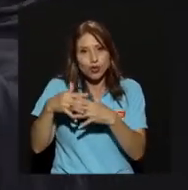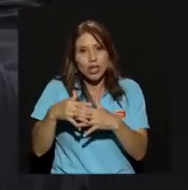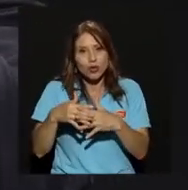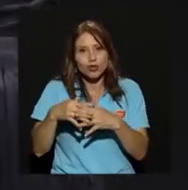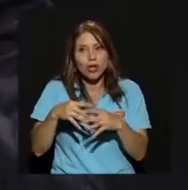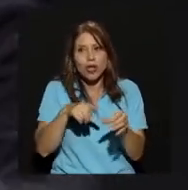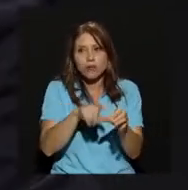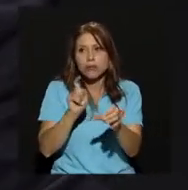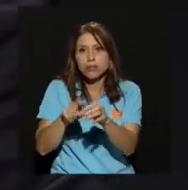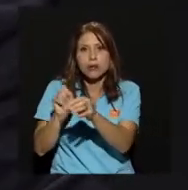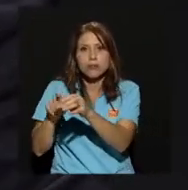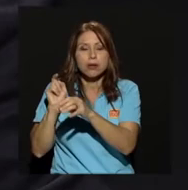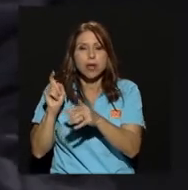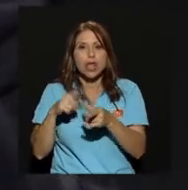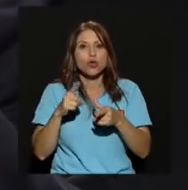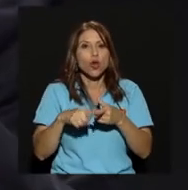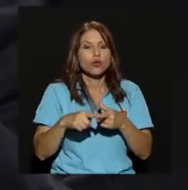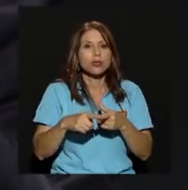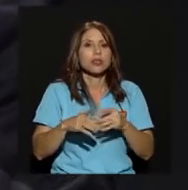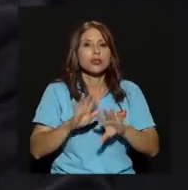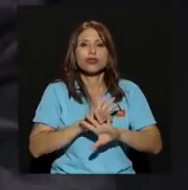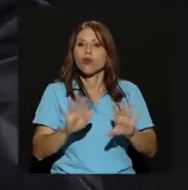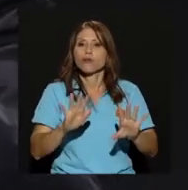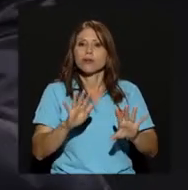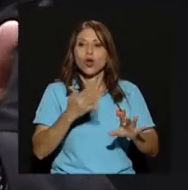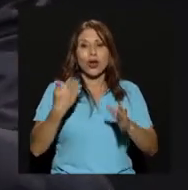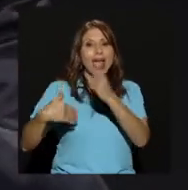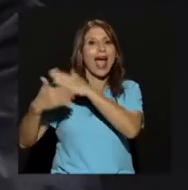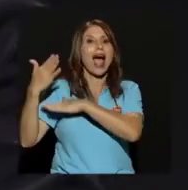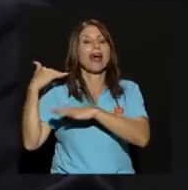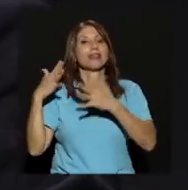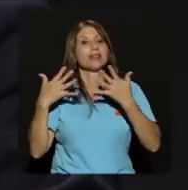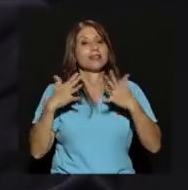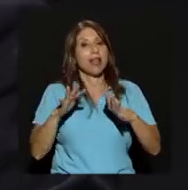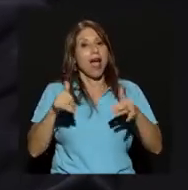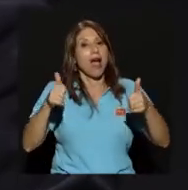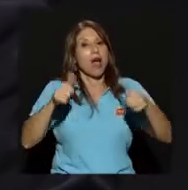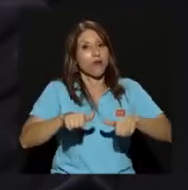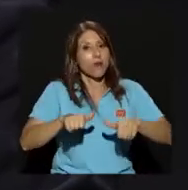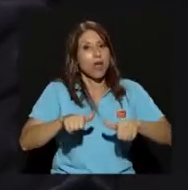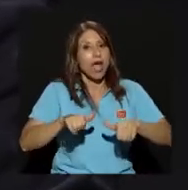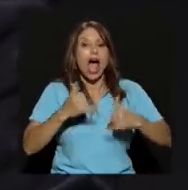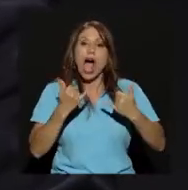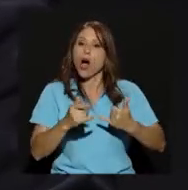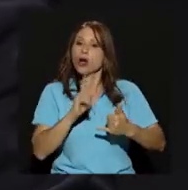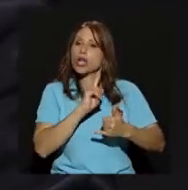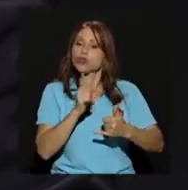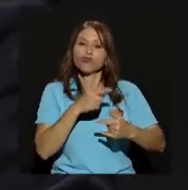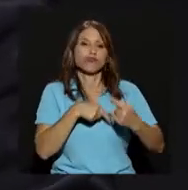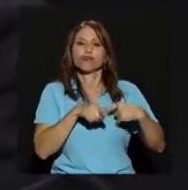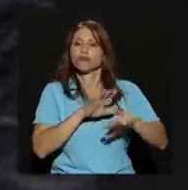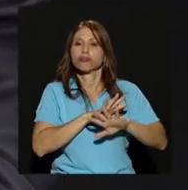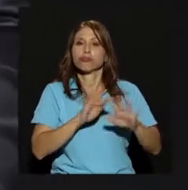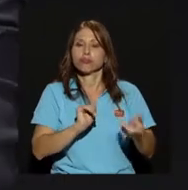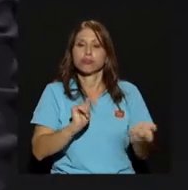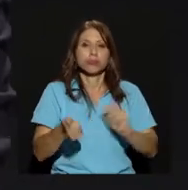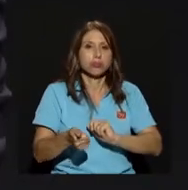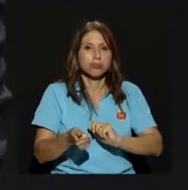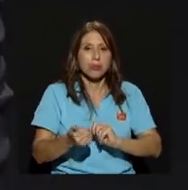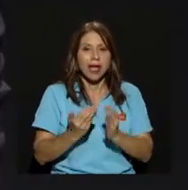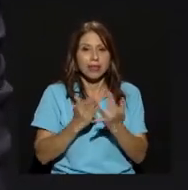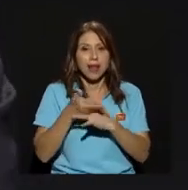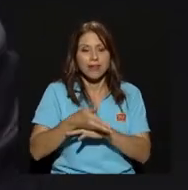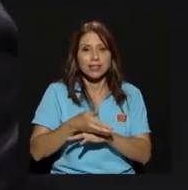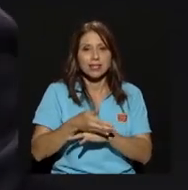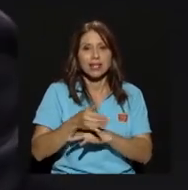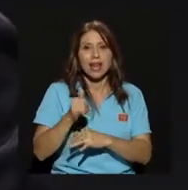que revocó lo que graciosamente les di a través de la iniciativa de la cuenca del caribe teniendo el